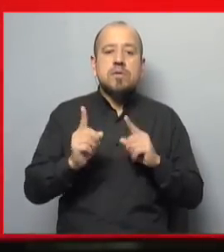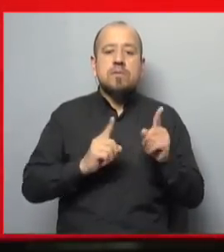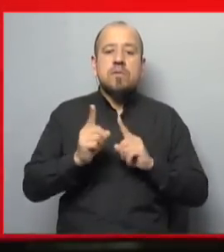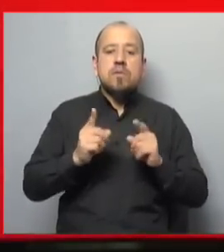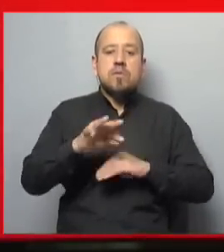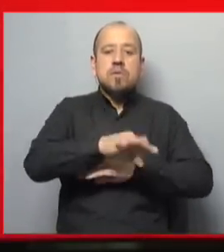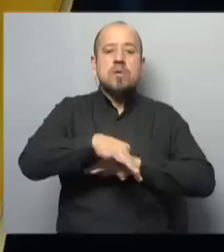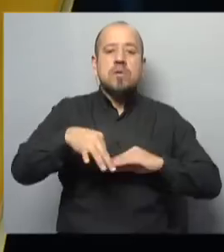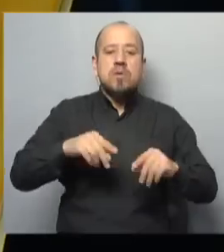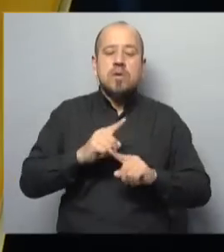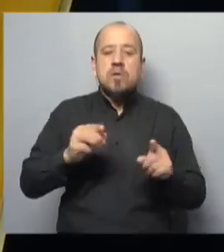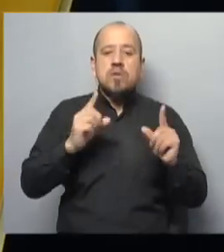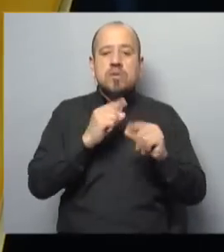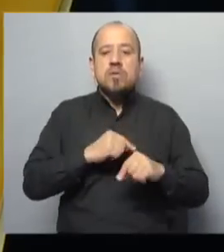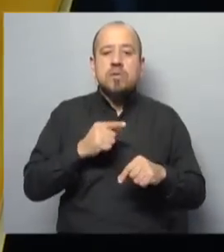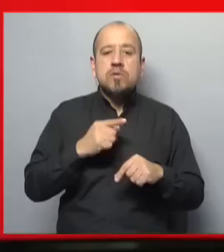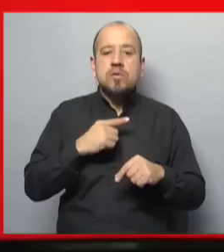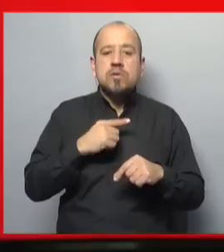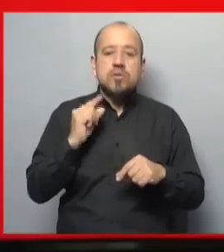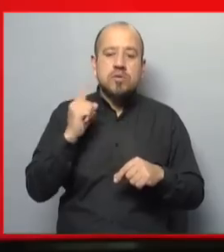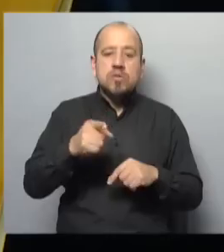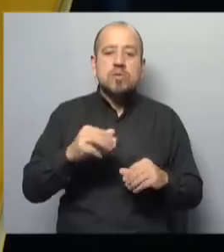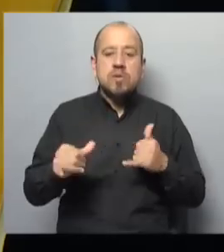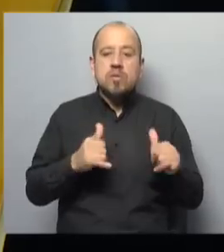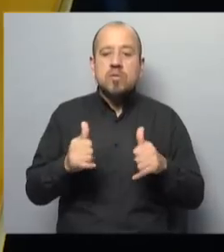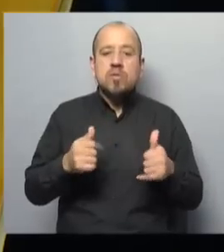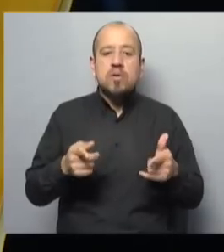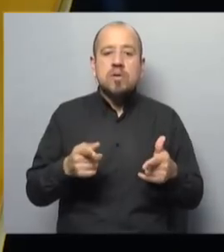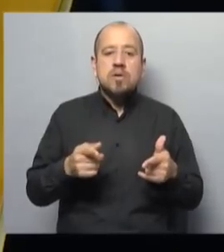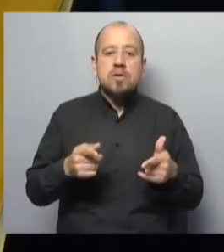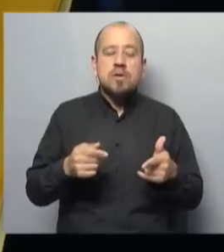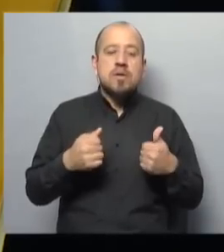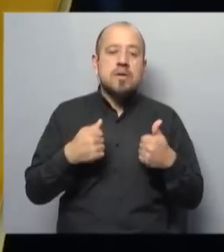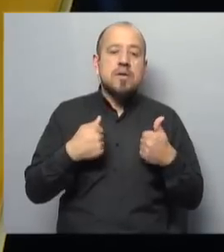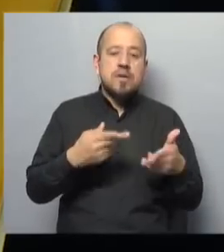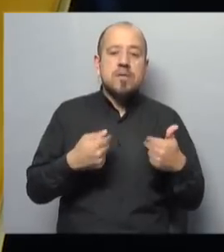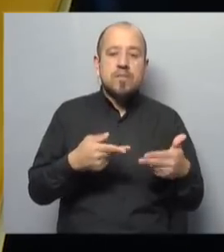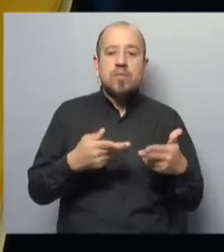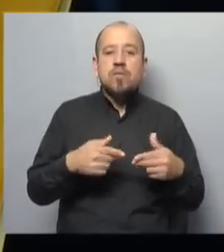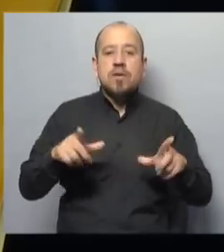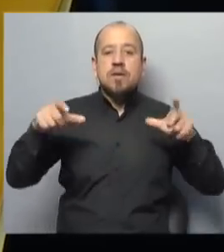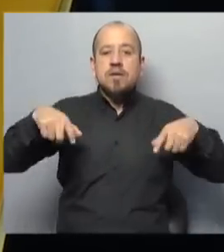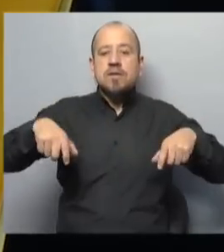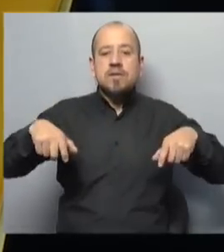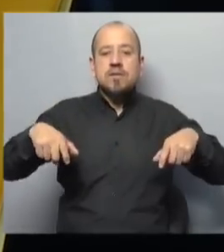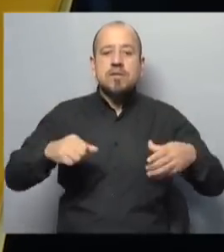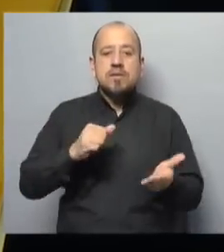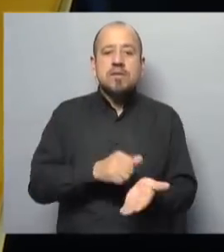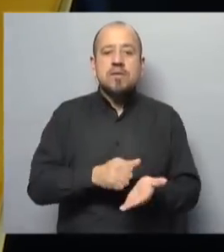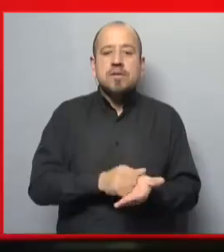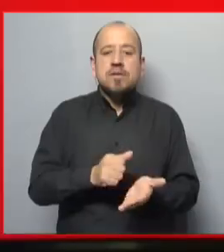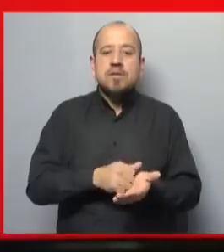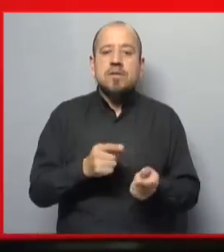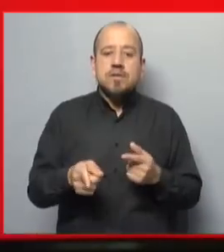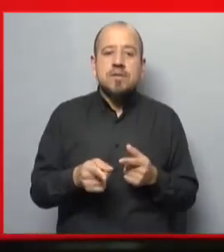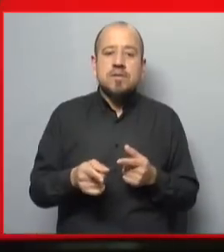termine yo iba a jugar al fútbol claro a la cancha de adoquines o de piedras ss a la